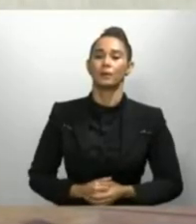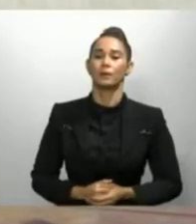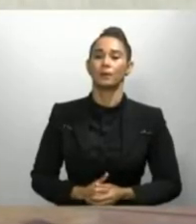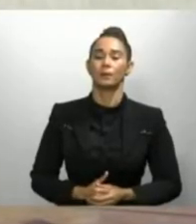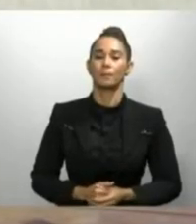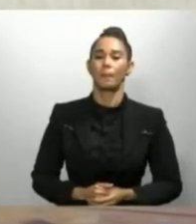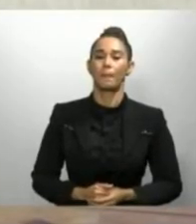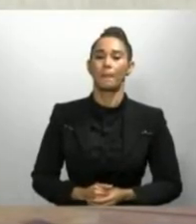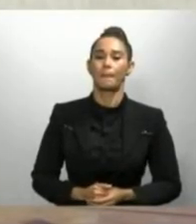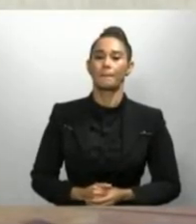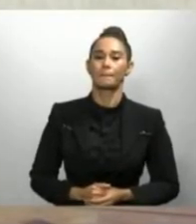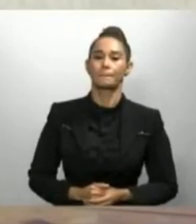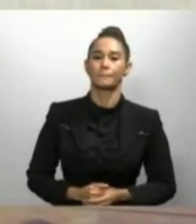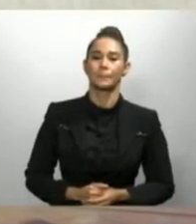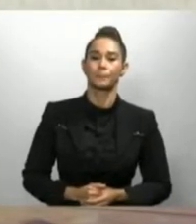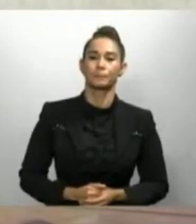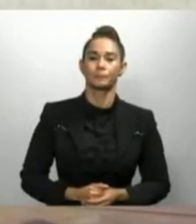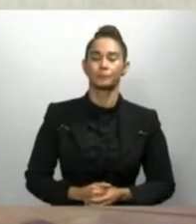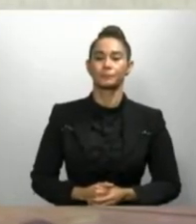Ministro de Salud.